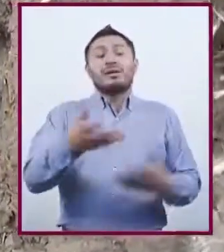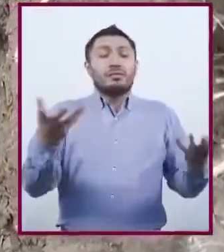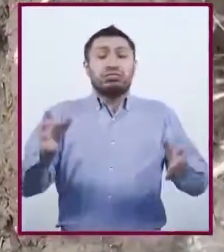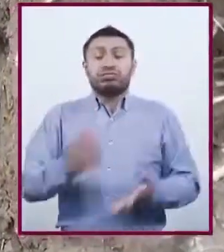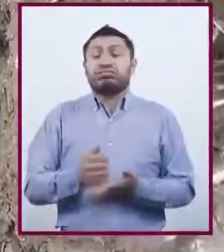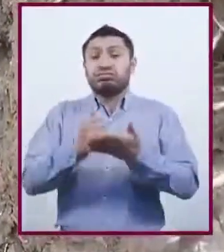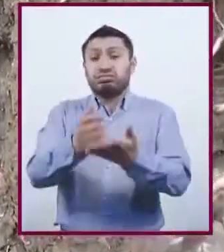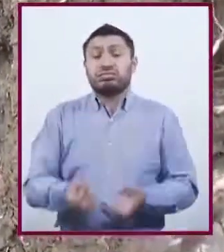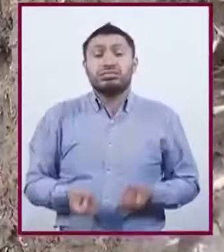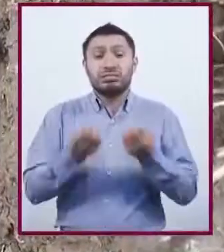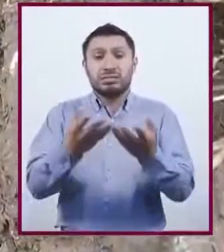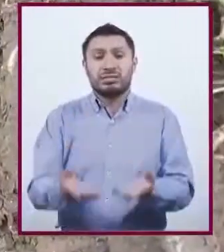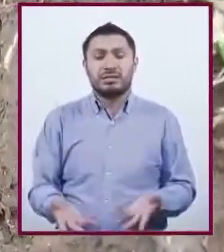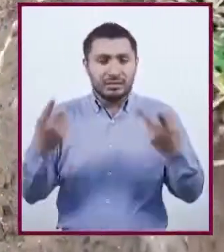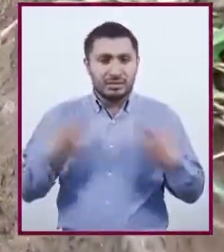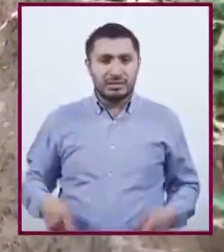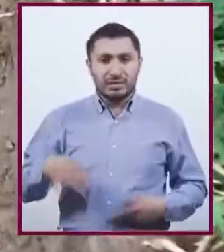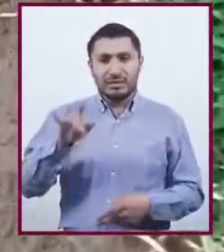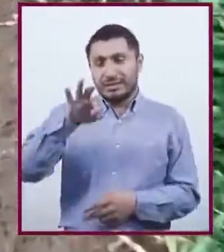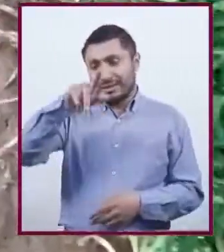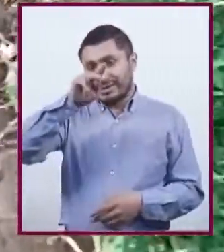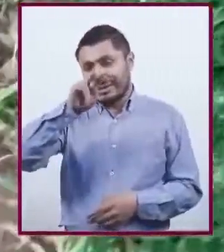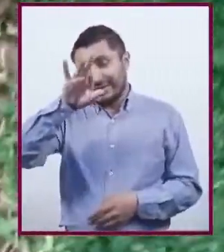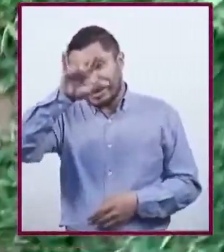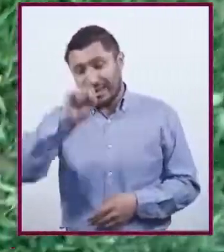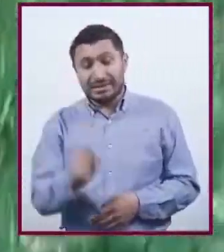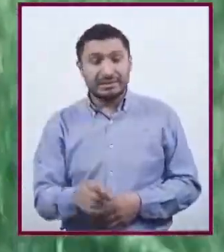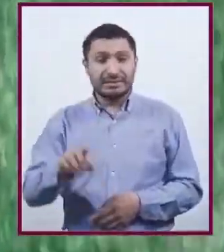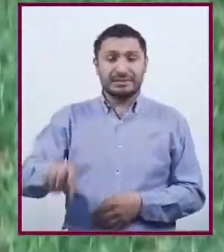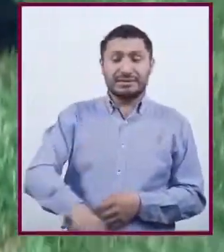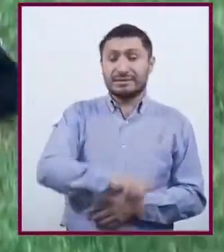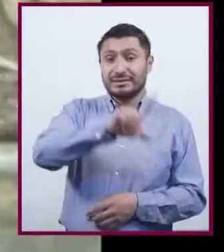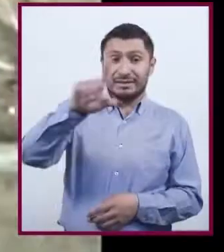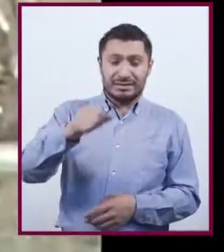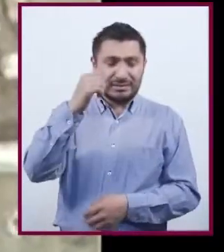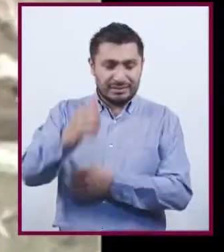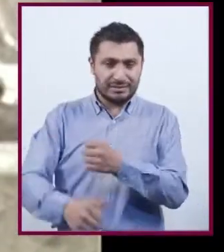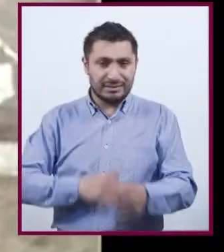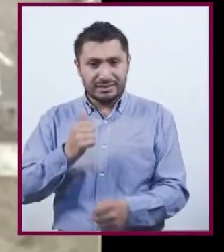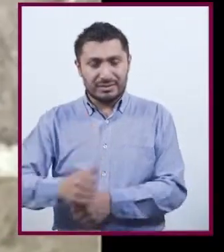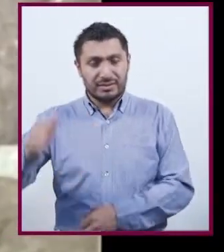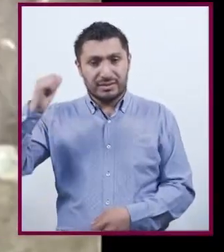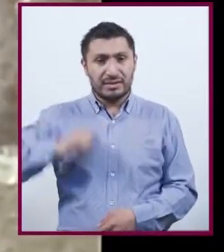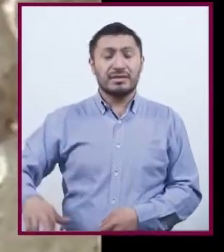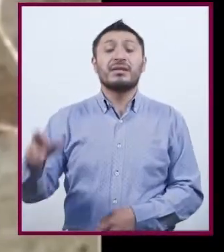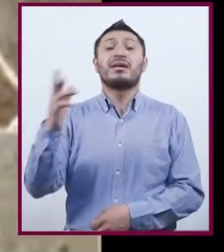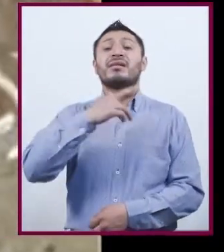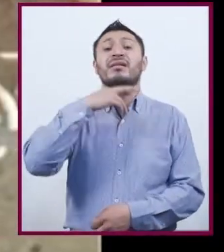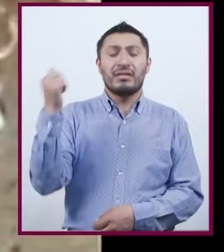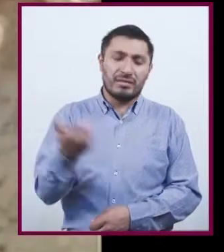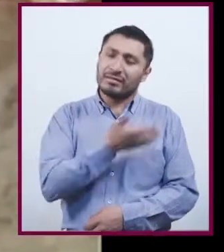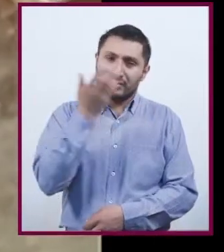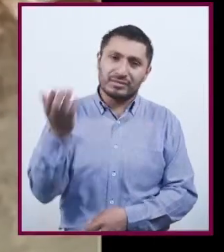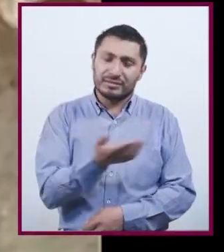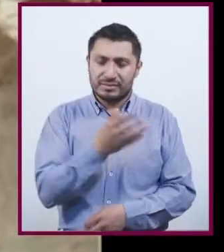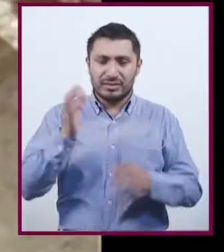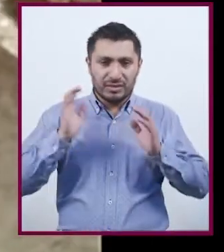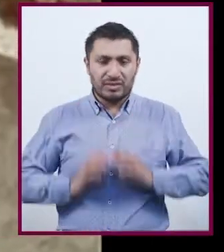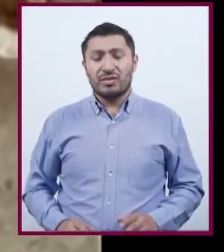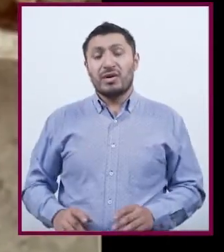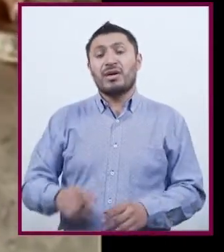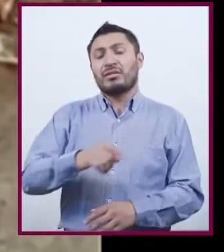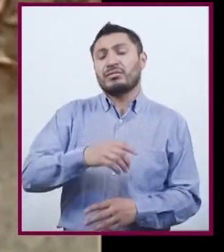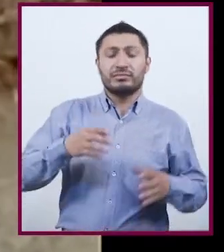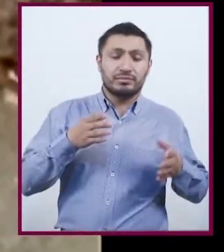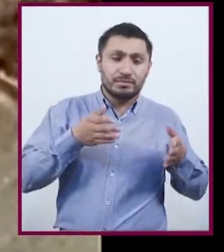antigüedad, los cuales han atribuido a las poblaciones de neandertales. Varios años después, en la antigua Roma, era